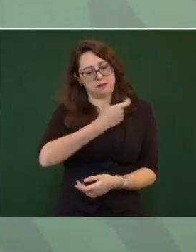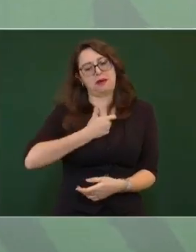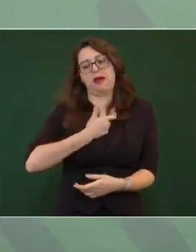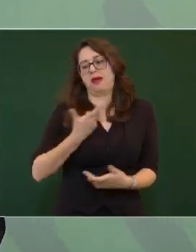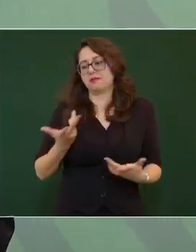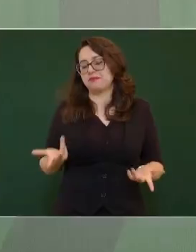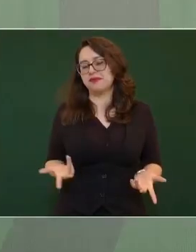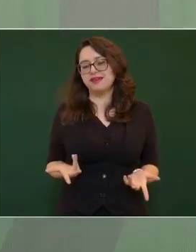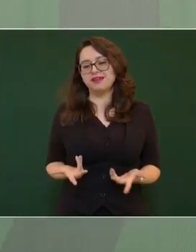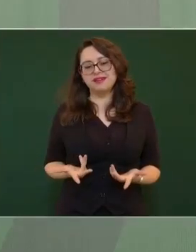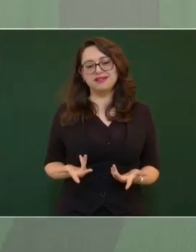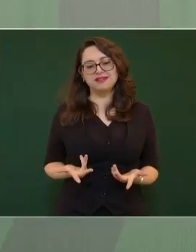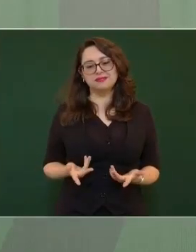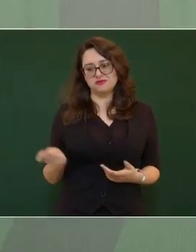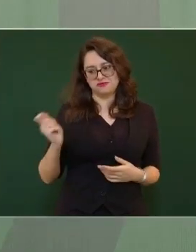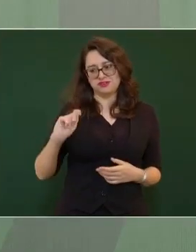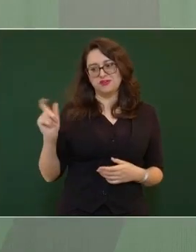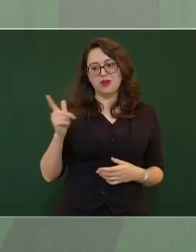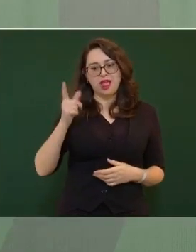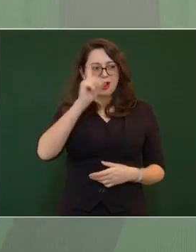honorarios.